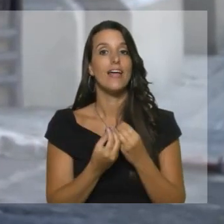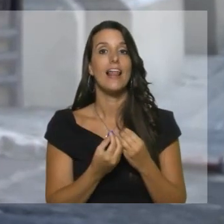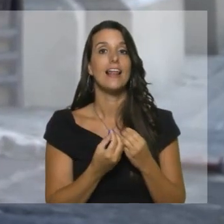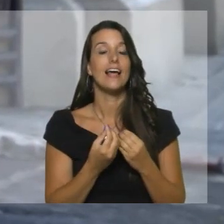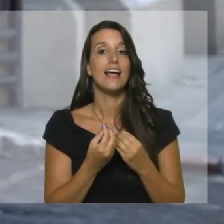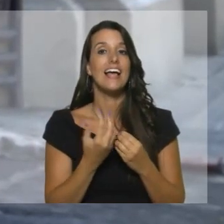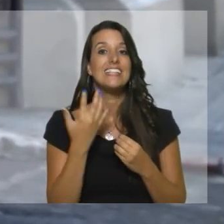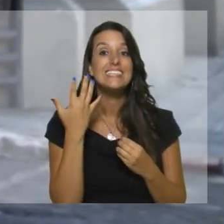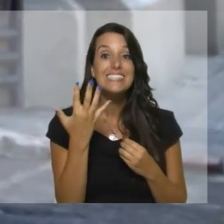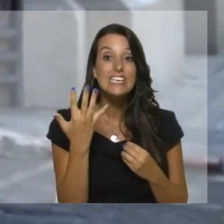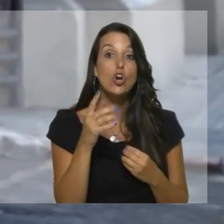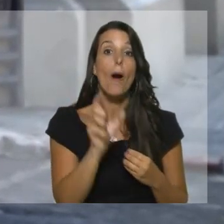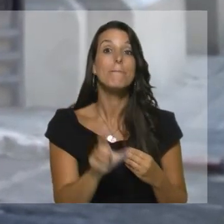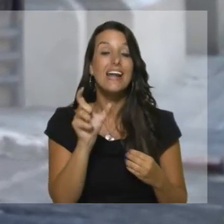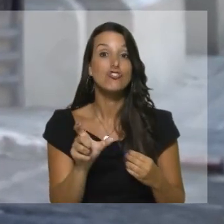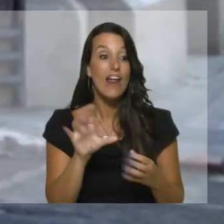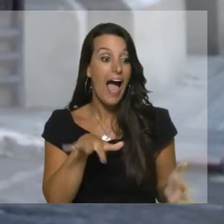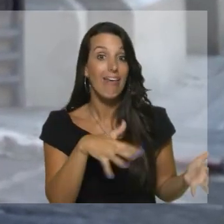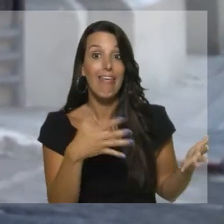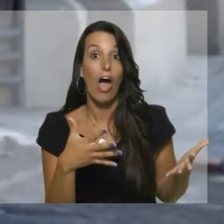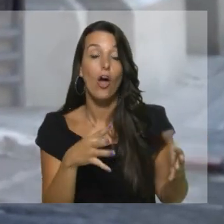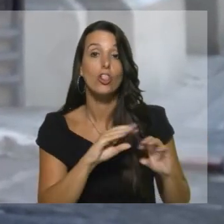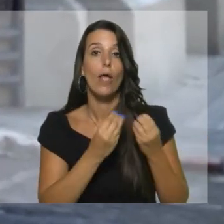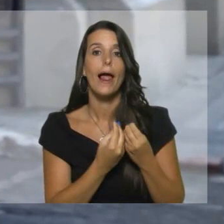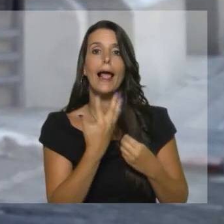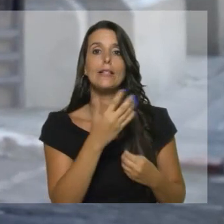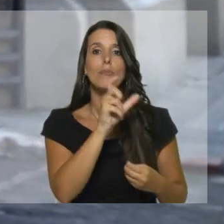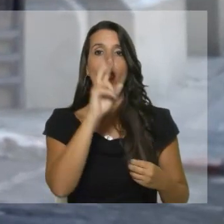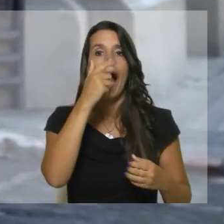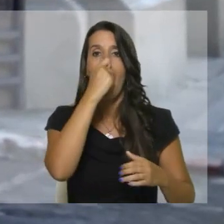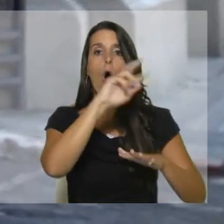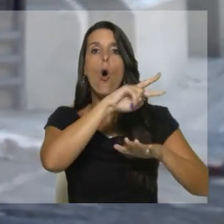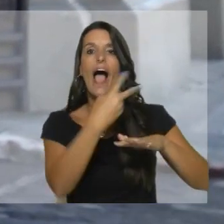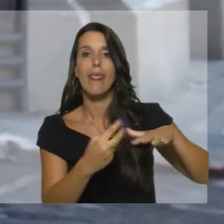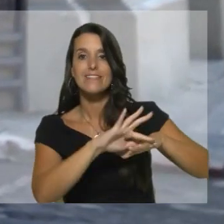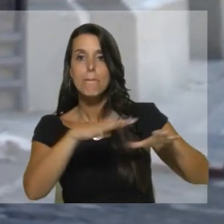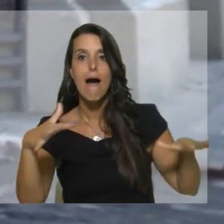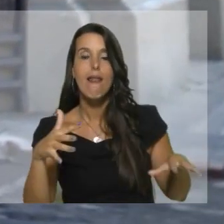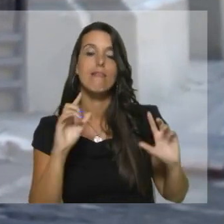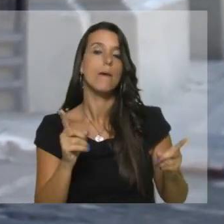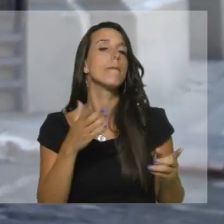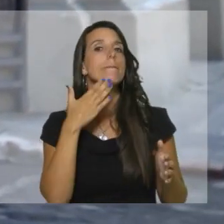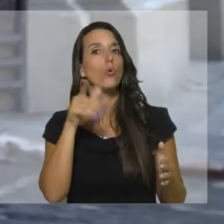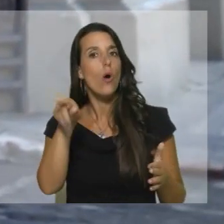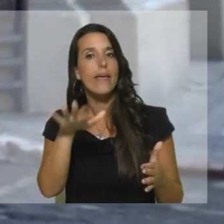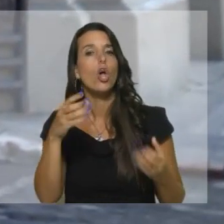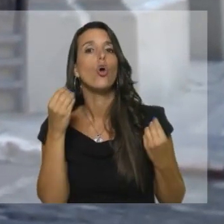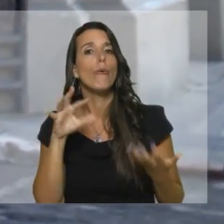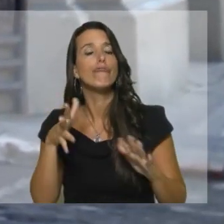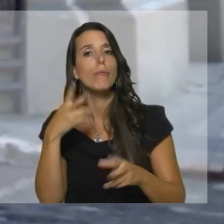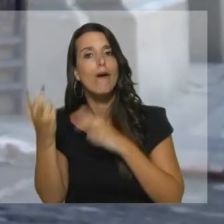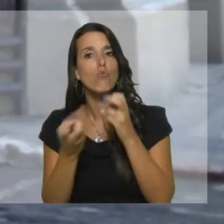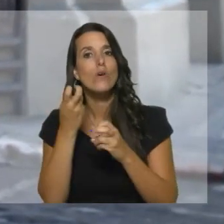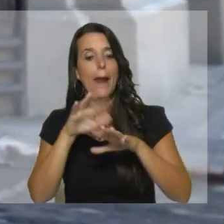en lo que llevamos de la temporada, ¿no? En este caso, en Bocas del Cufré, ¿se va a utilizar algún tipo de sistema para buscar en el